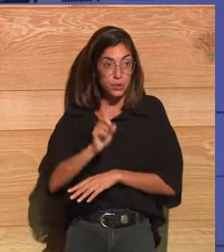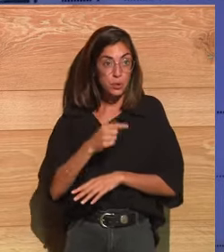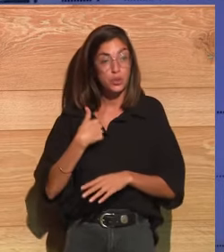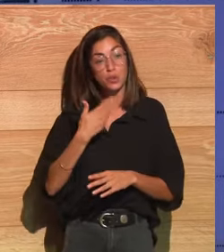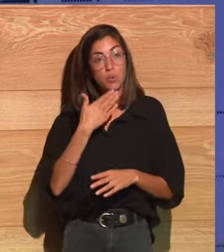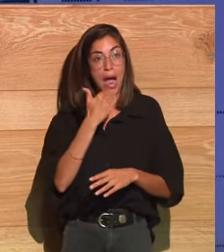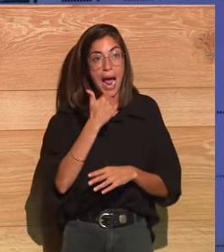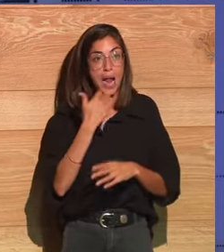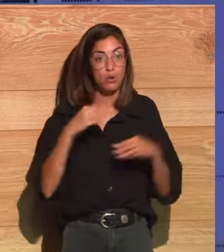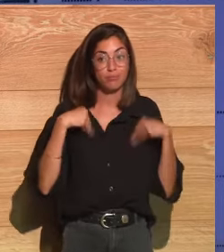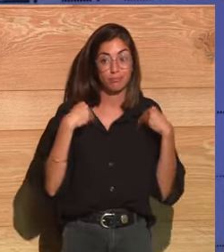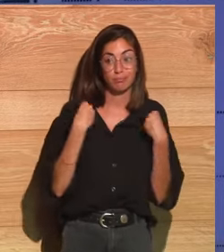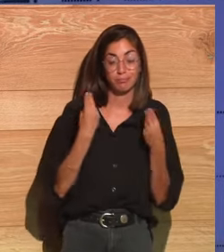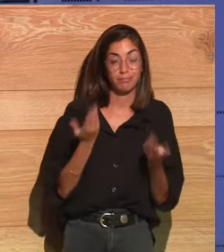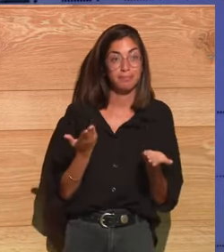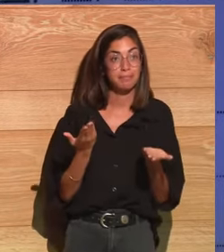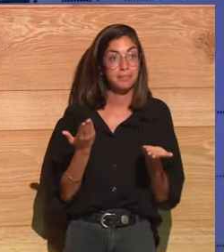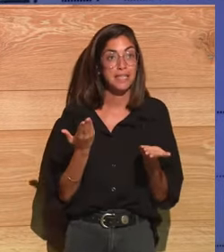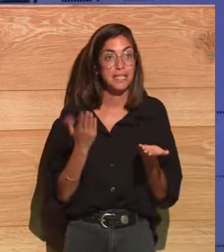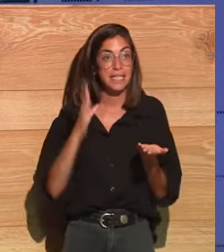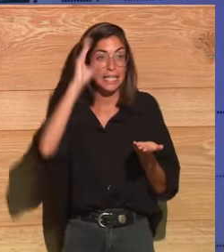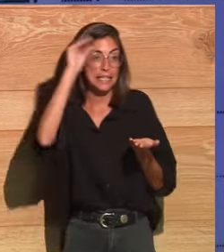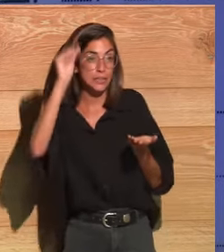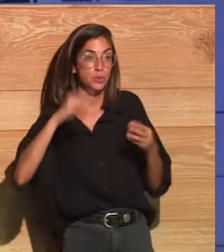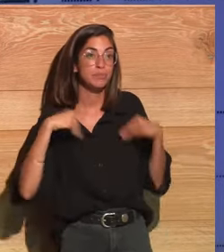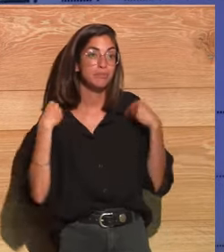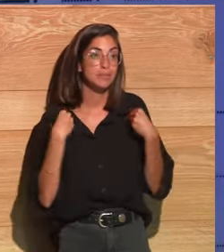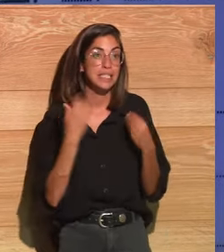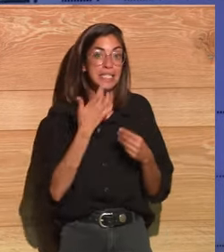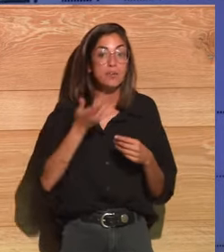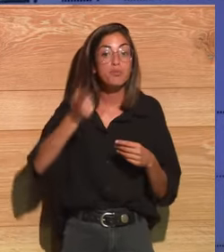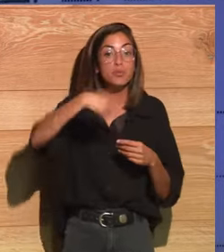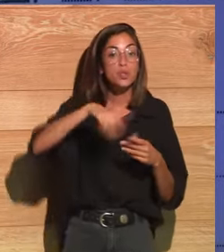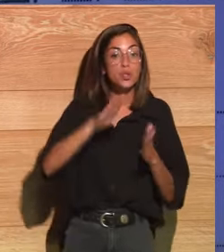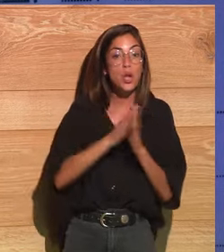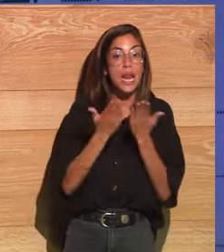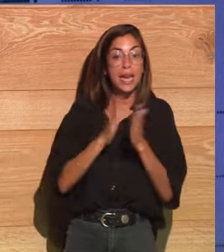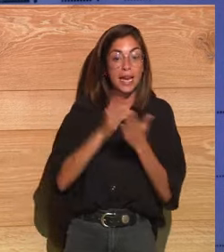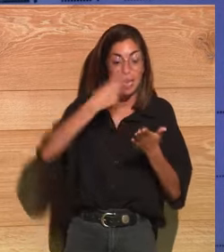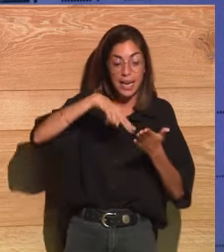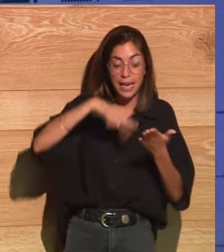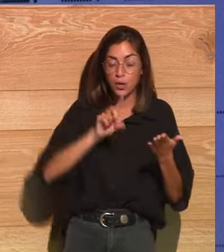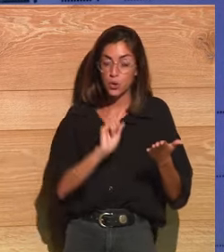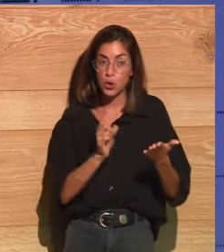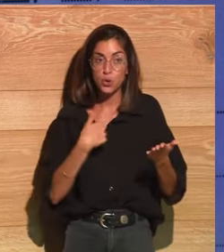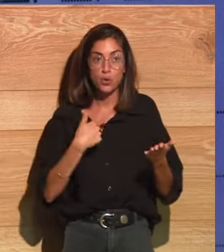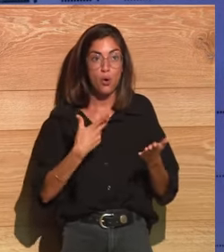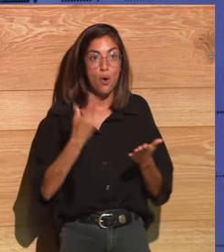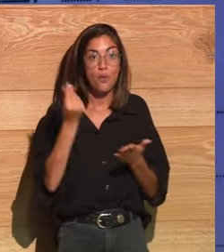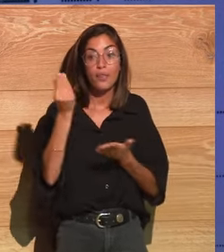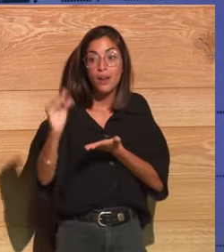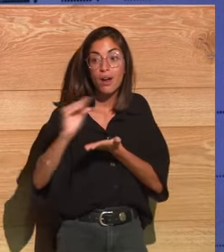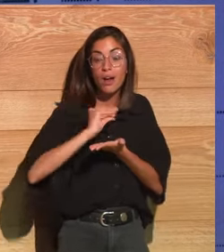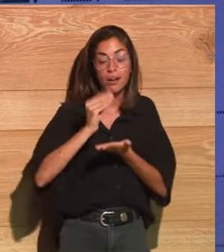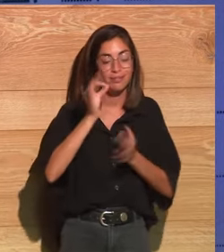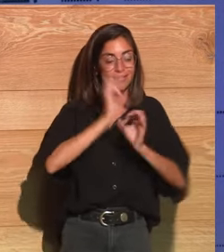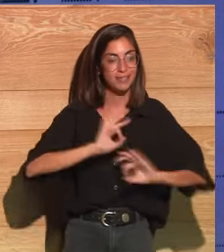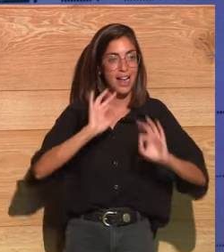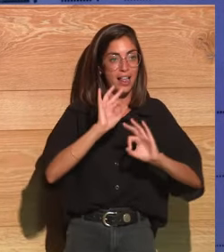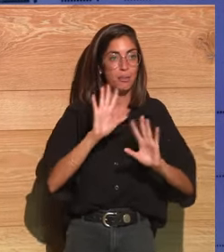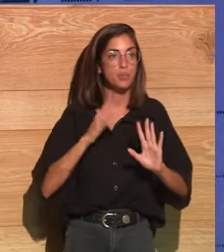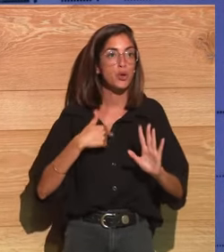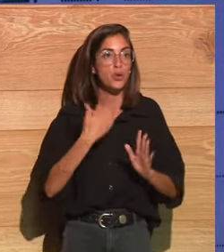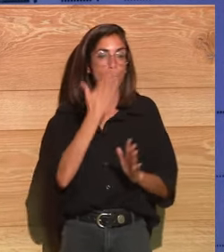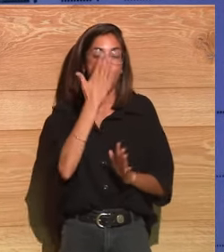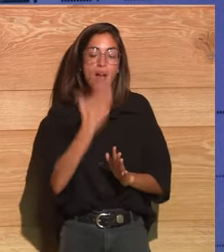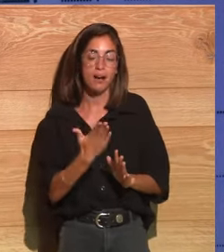verdadera fiesta de gozo intelectual. Si no lo han leído, yo se lo recomiendo. No me llevo comisión, es una opinión absolutamente